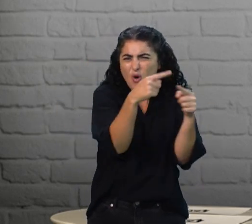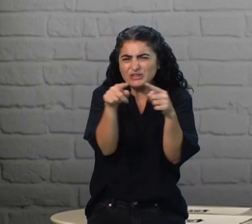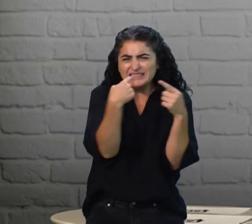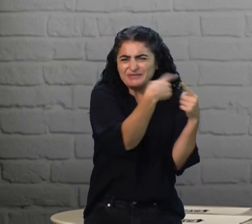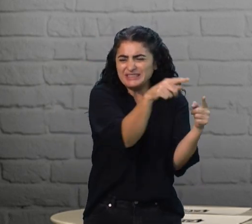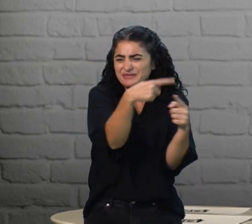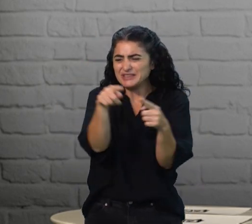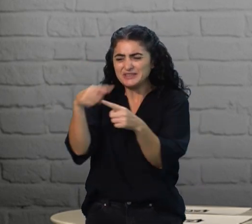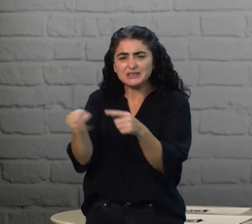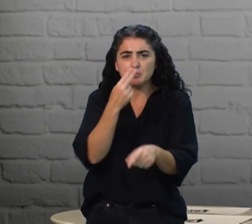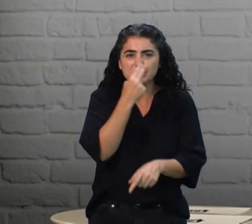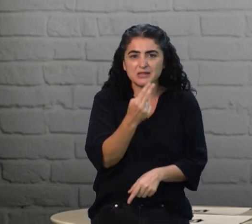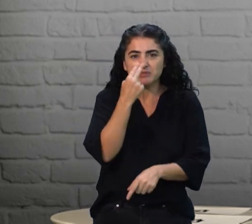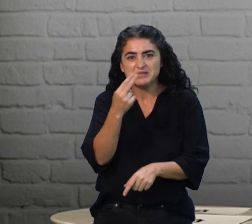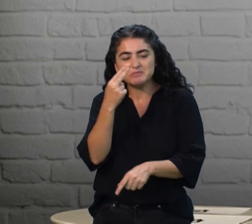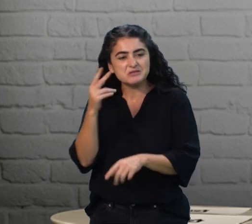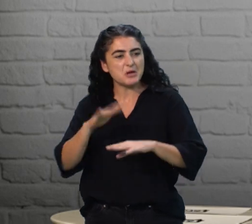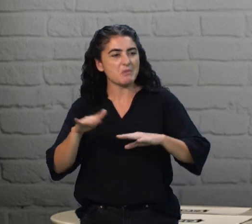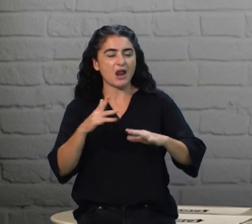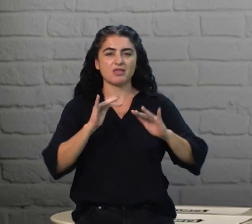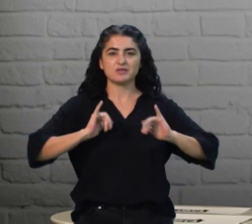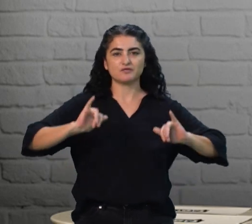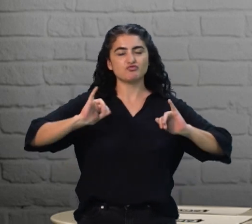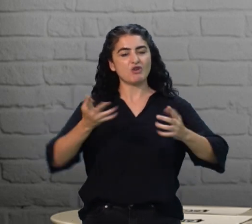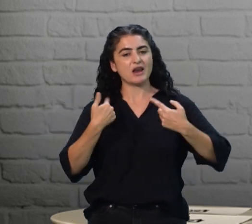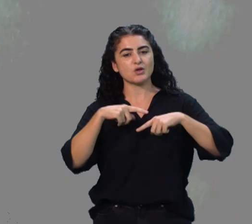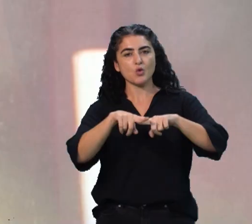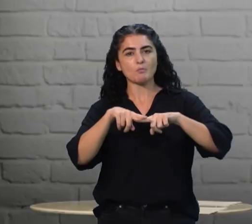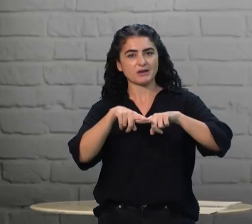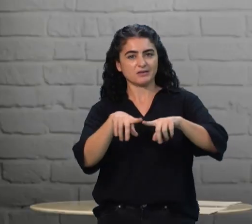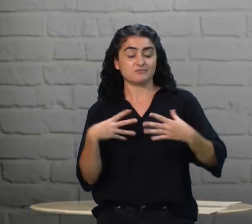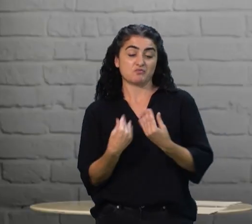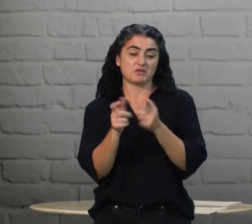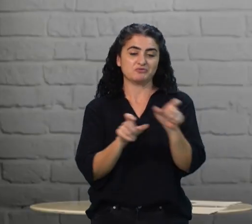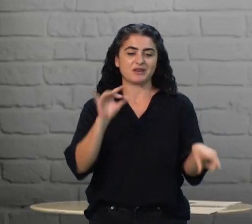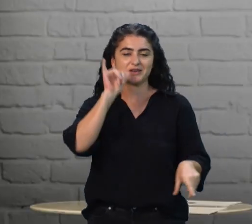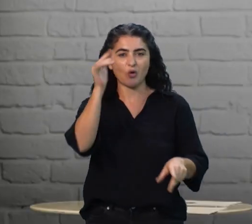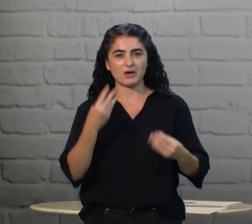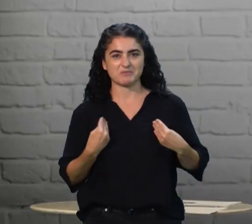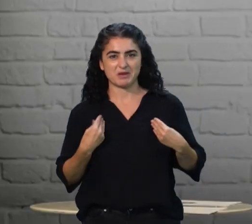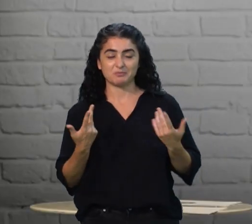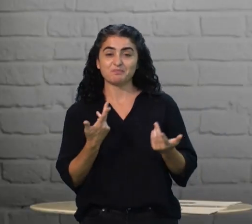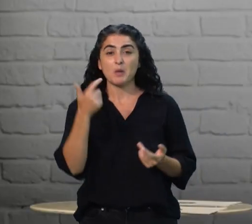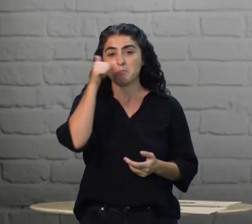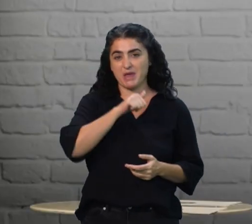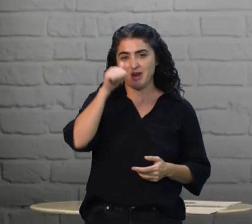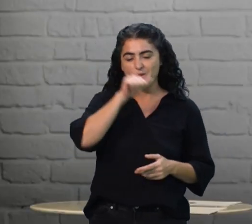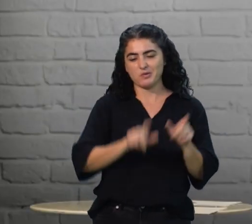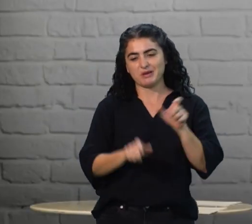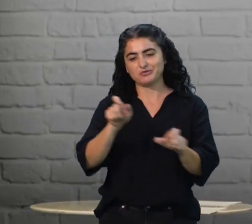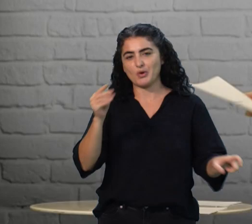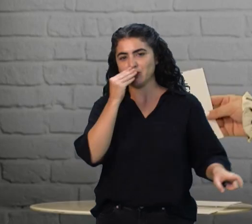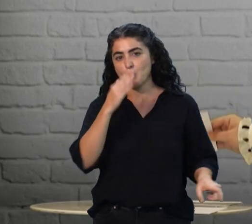ver y que disfrutar y que compartir con con los riojanos el buen vino y la buena gente y cómo no